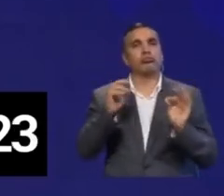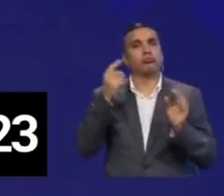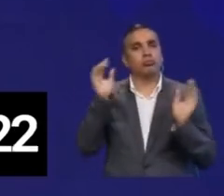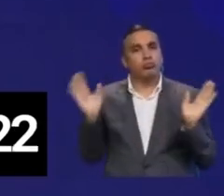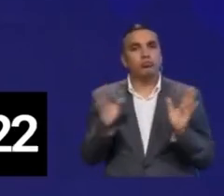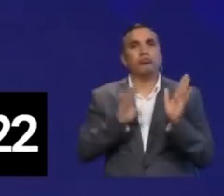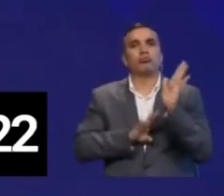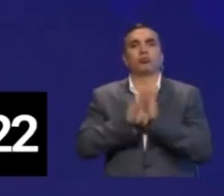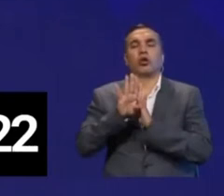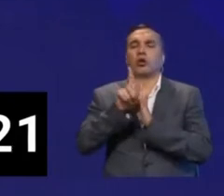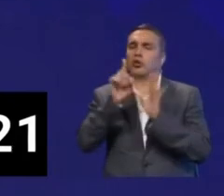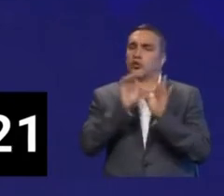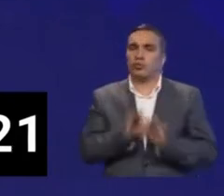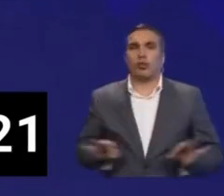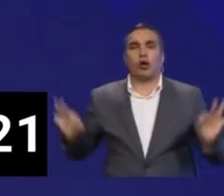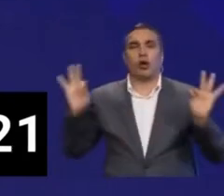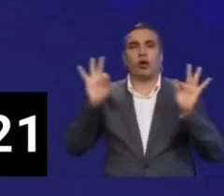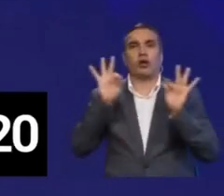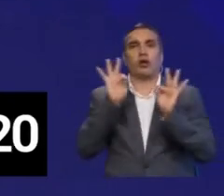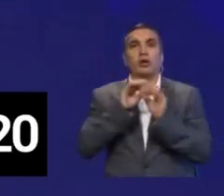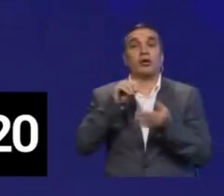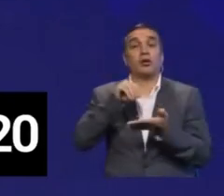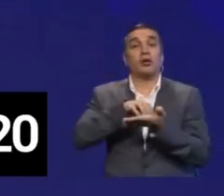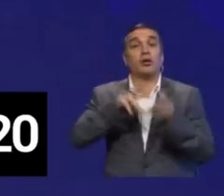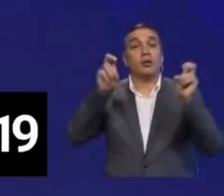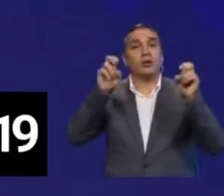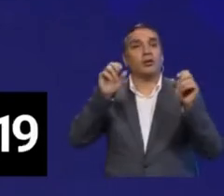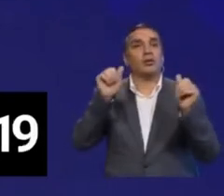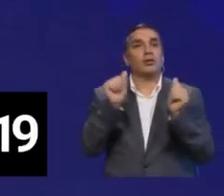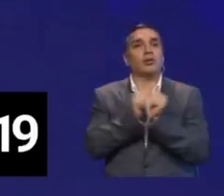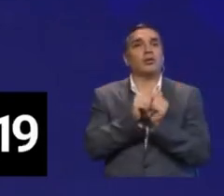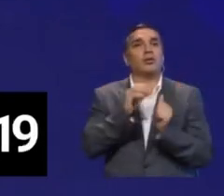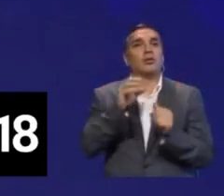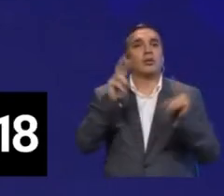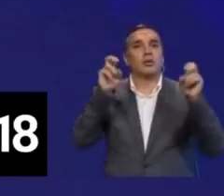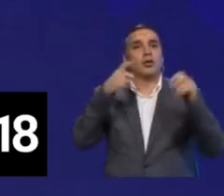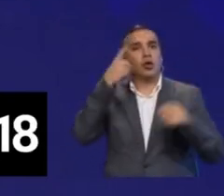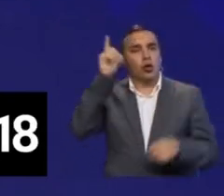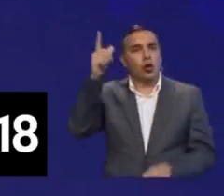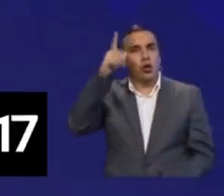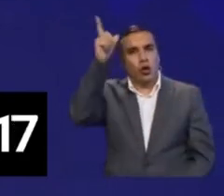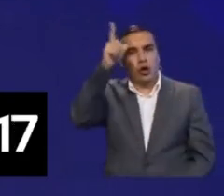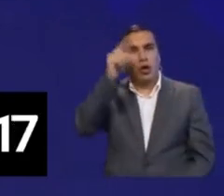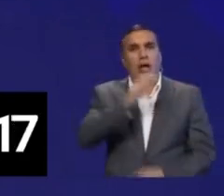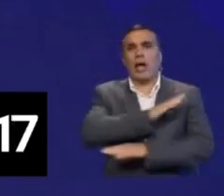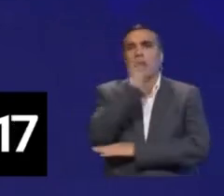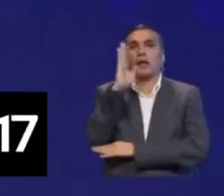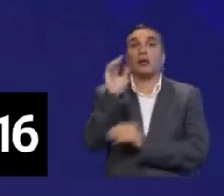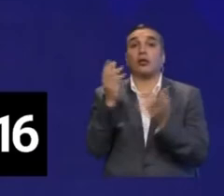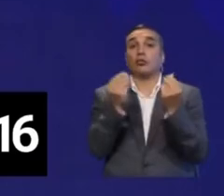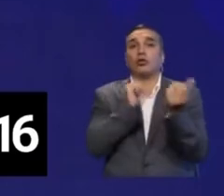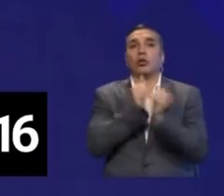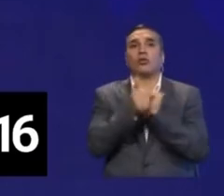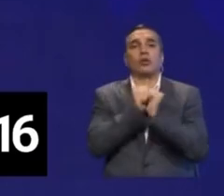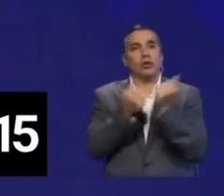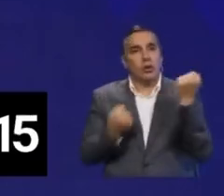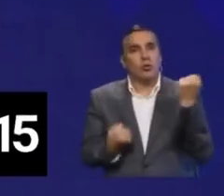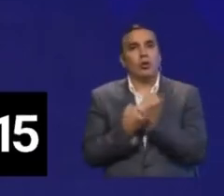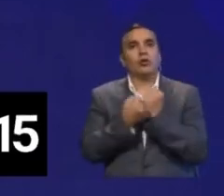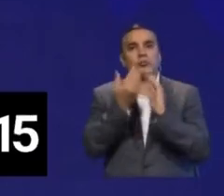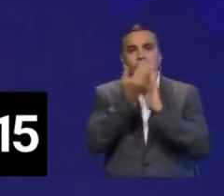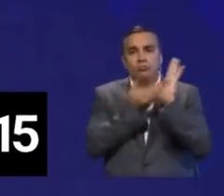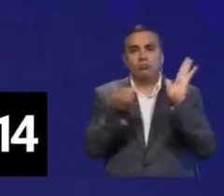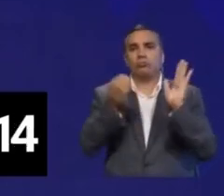adelante. Eso será fundamental incorporando materias como moral y cívica, lógica y ética, y con mucho deporte y apoyo al arte